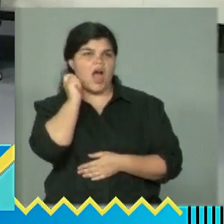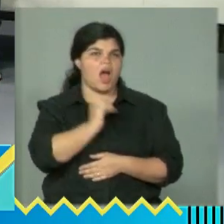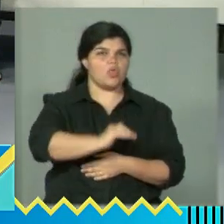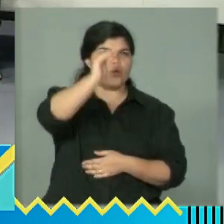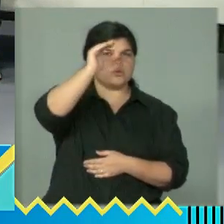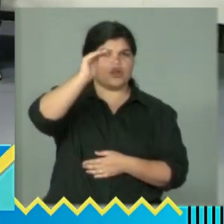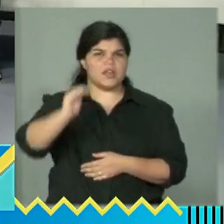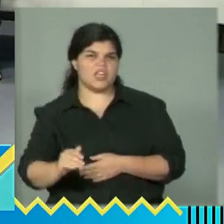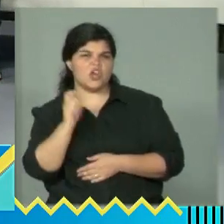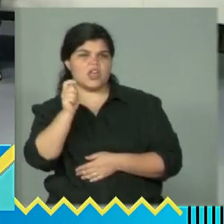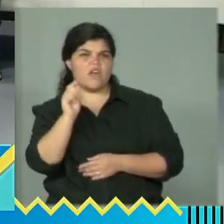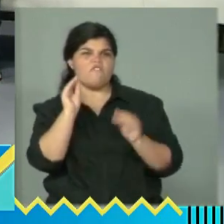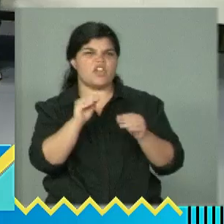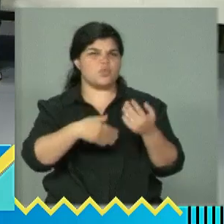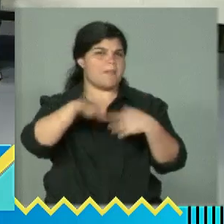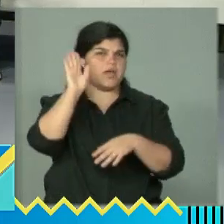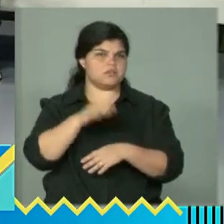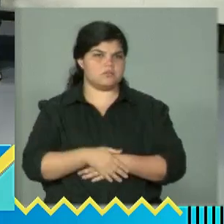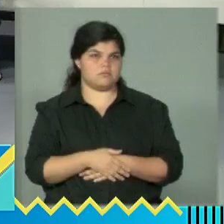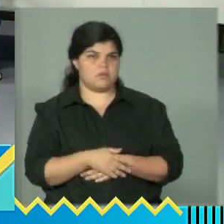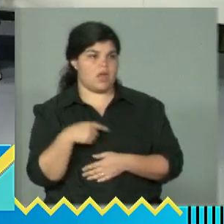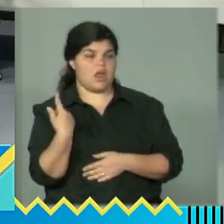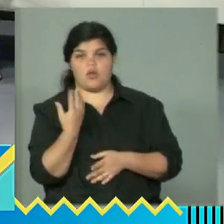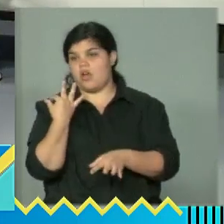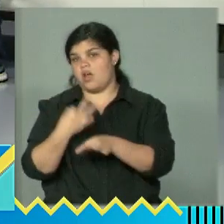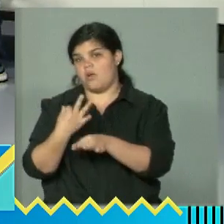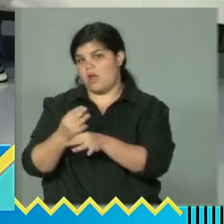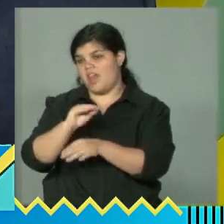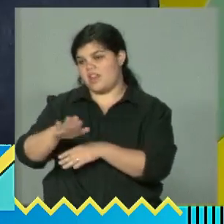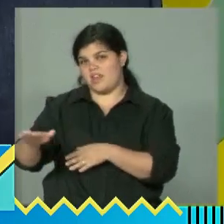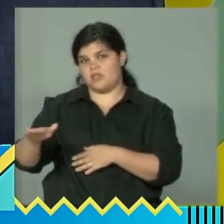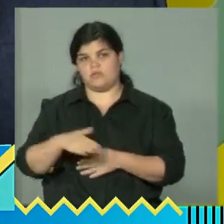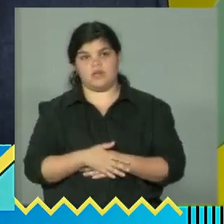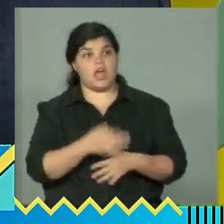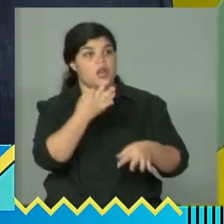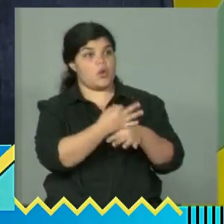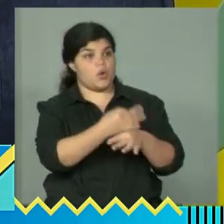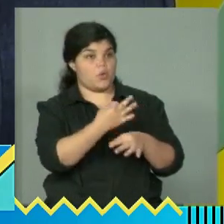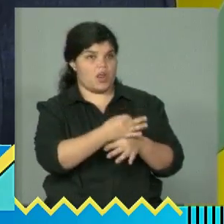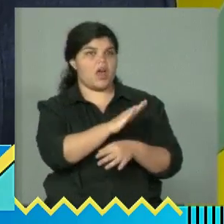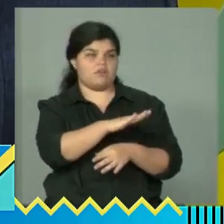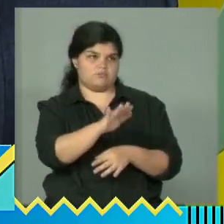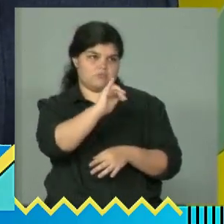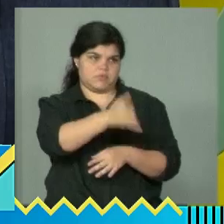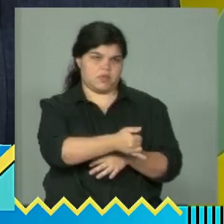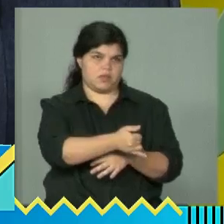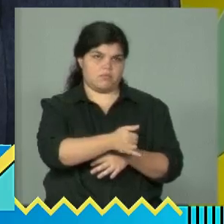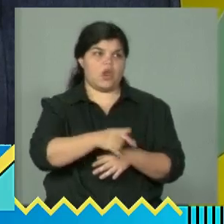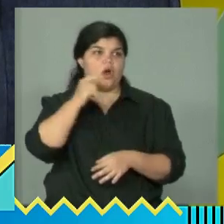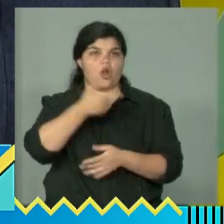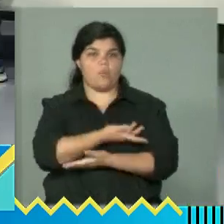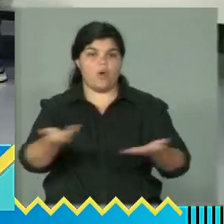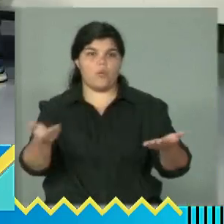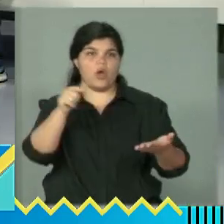grandes? Bueno, los dos. En nuestra escuela los niños. Claro, bien. Pero en una escuela, niños, pero en un lugar público los dos técnicamente, niños y